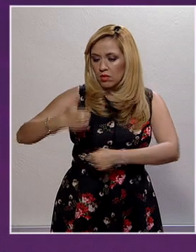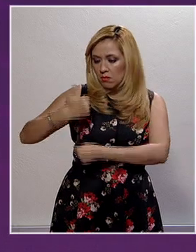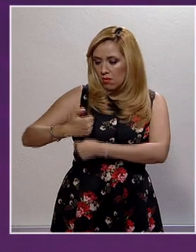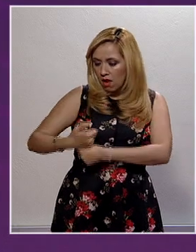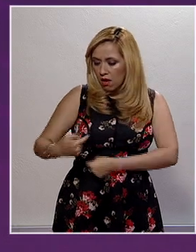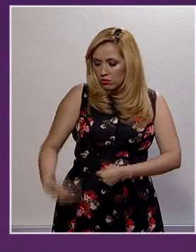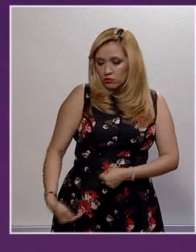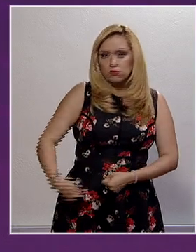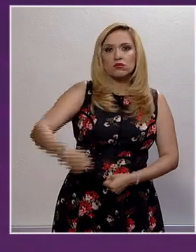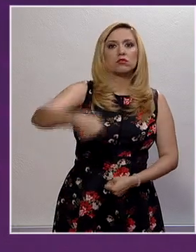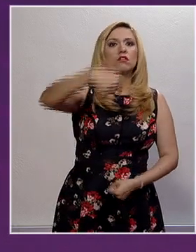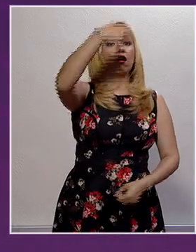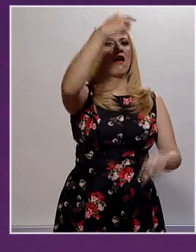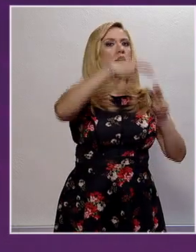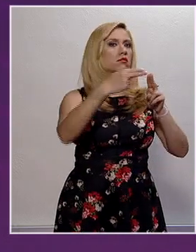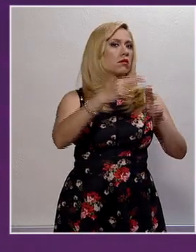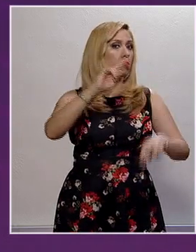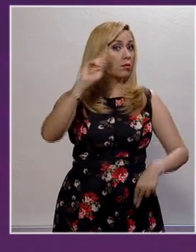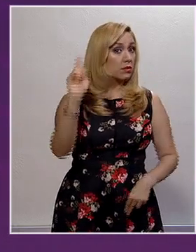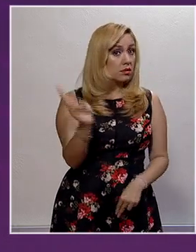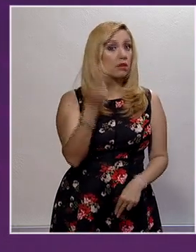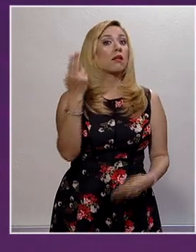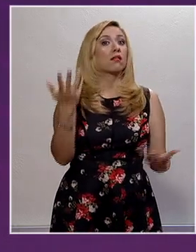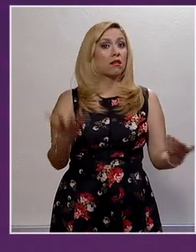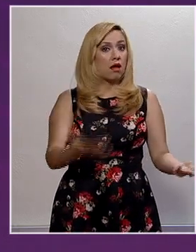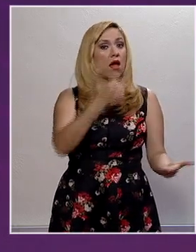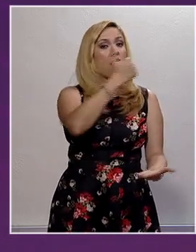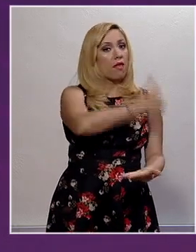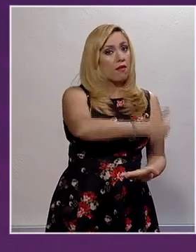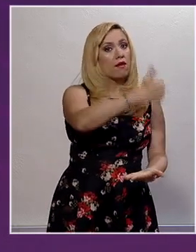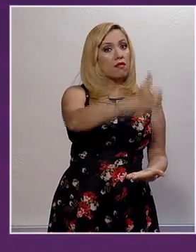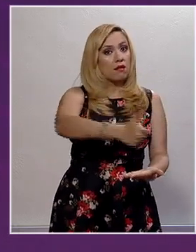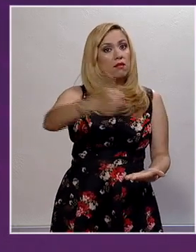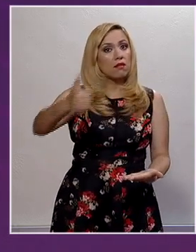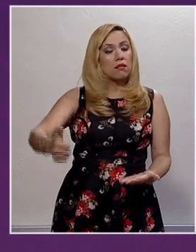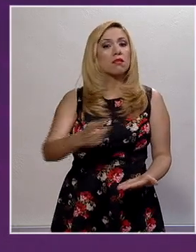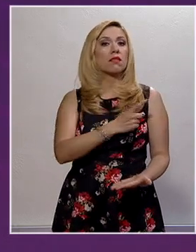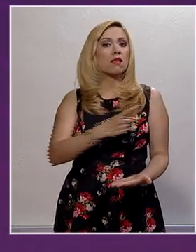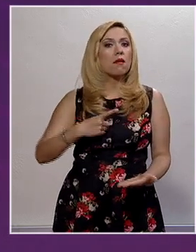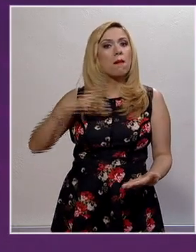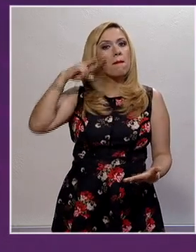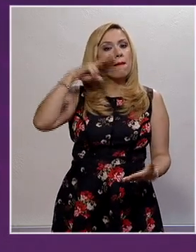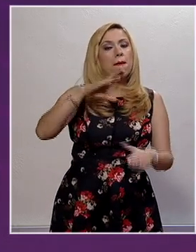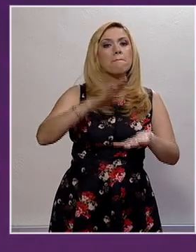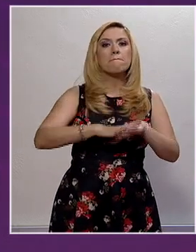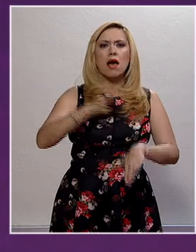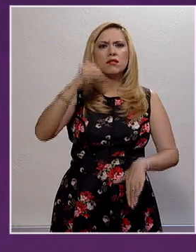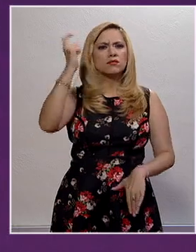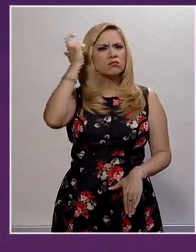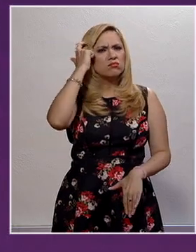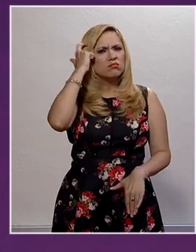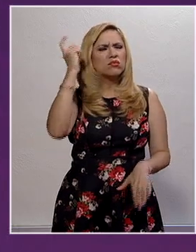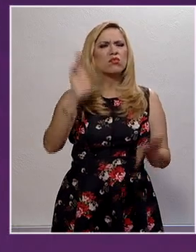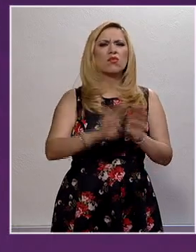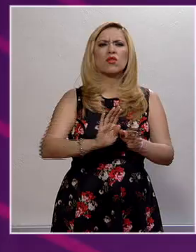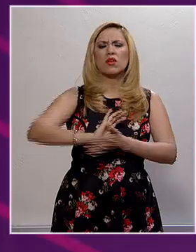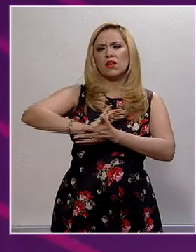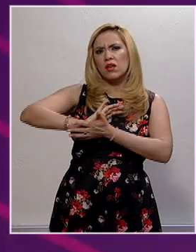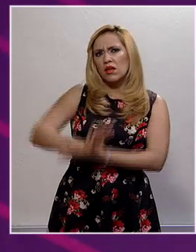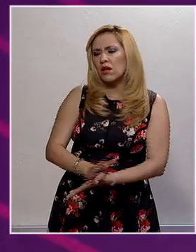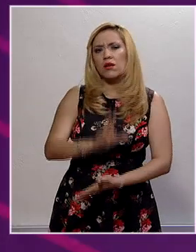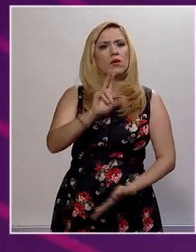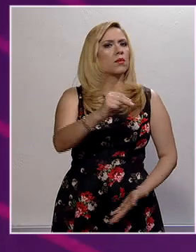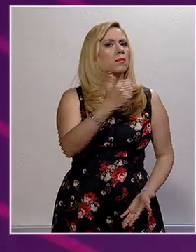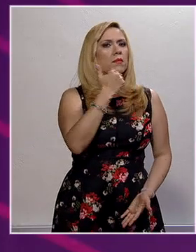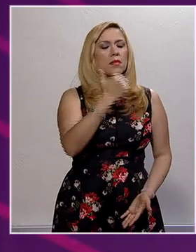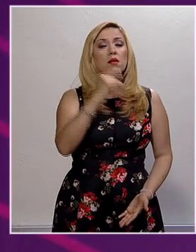hasta la universidad, o sea, en cada aspecto. O sea, tiene que haber mayor conciencia de que la discriminación no está bien